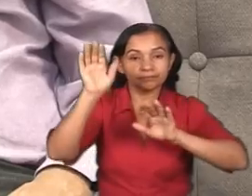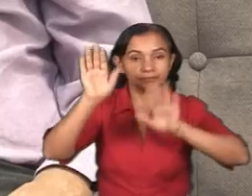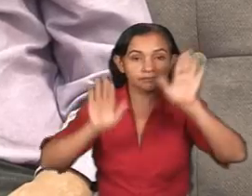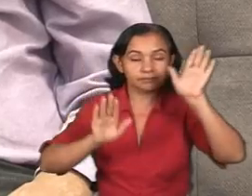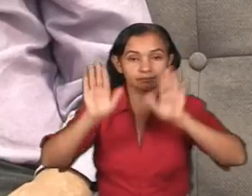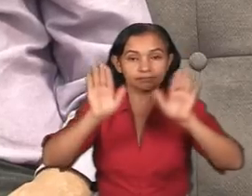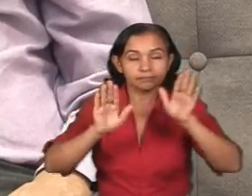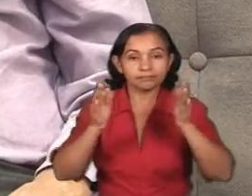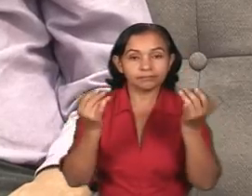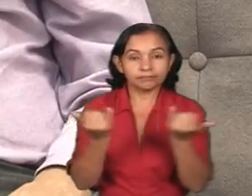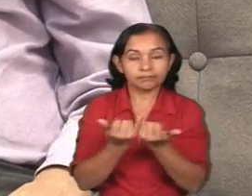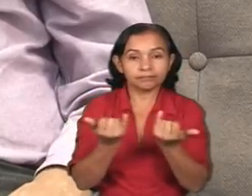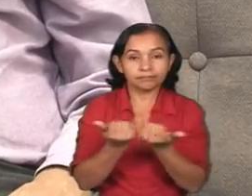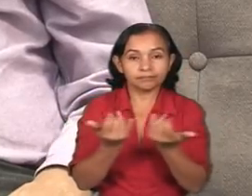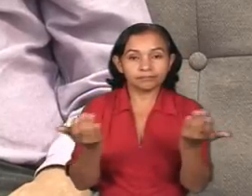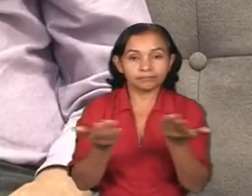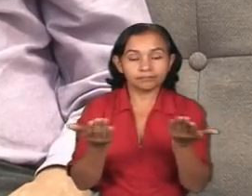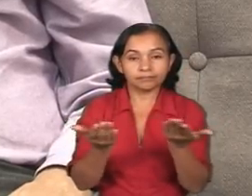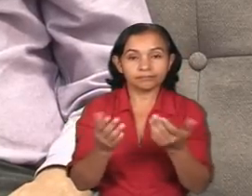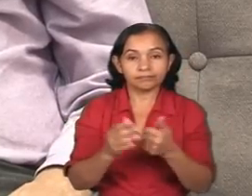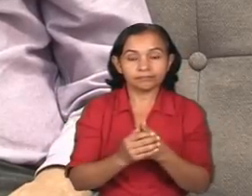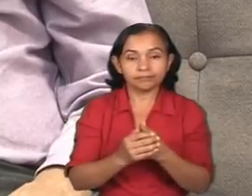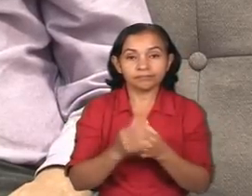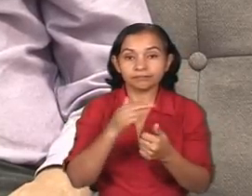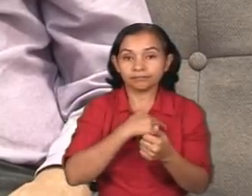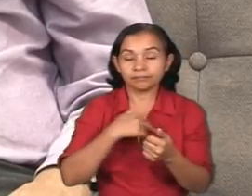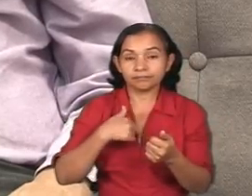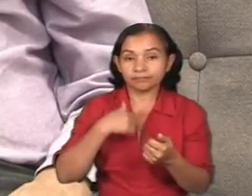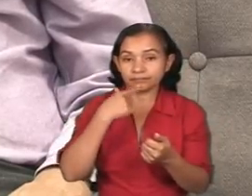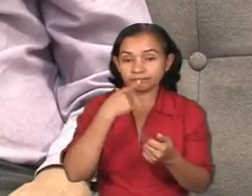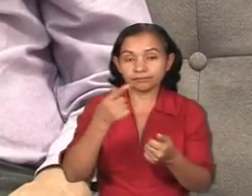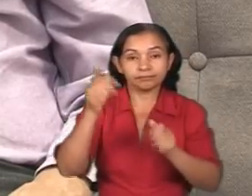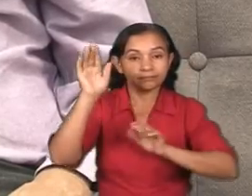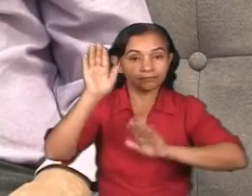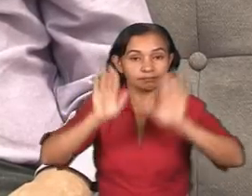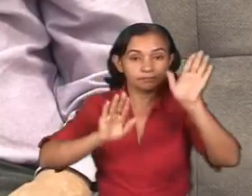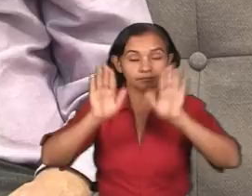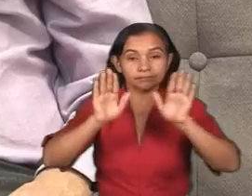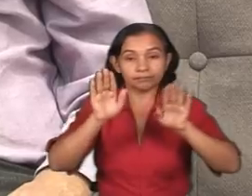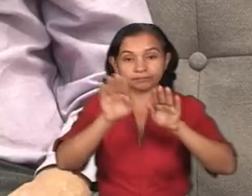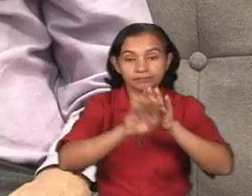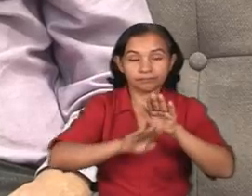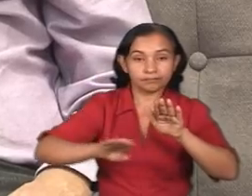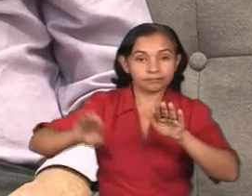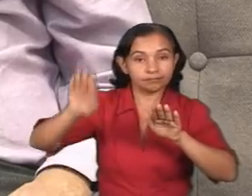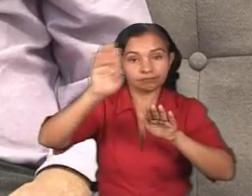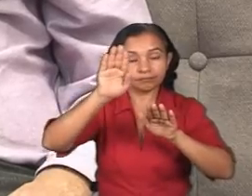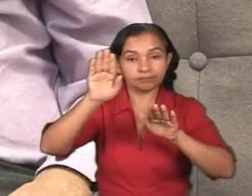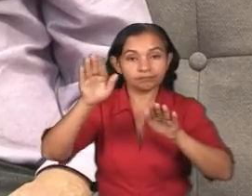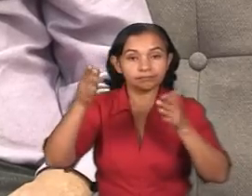en las licitaciones. No obstante, debo decirte también que hay una participación cada vez mayor de empresas